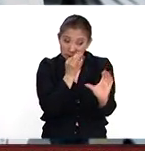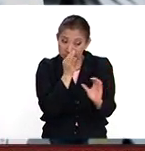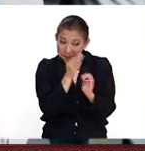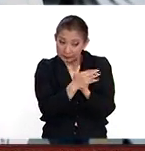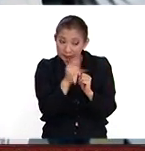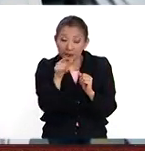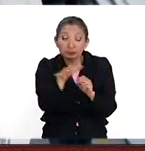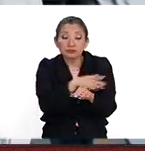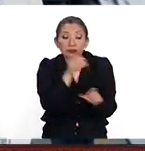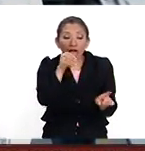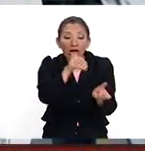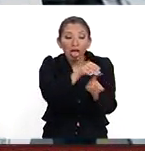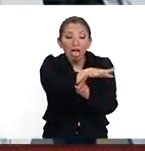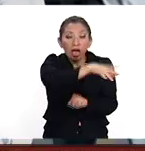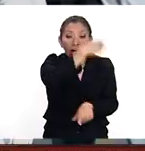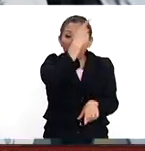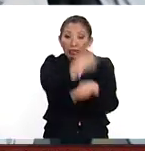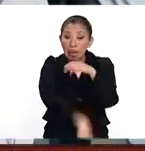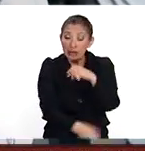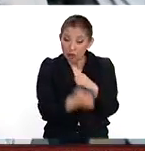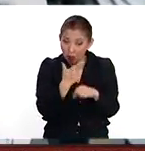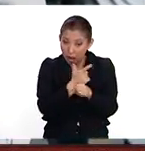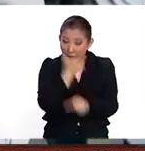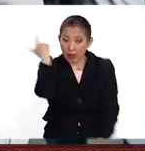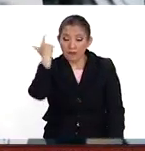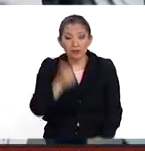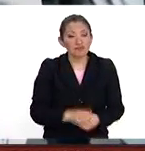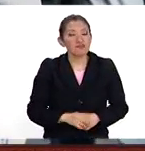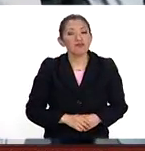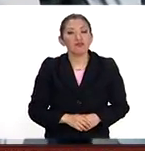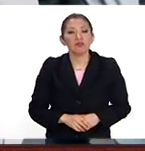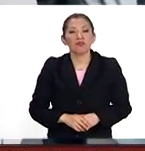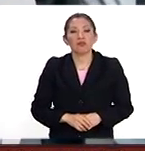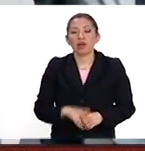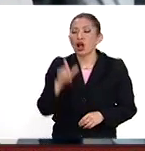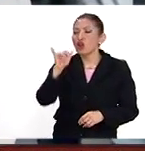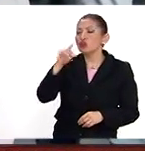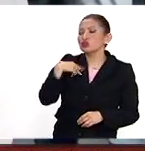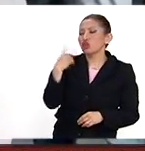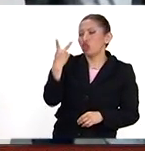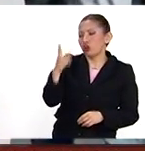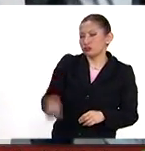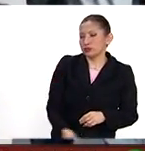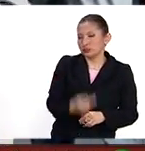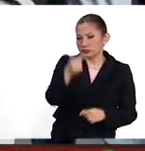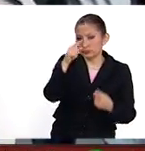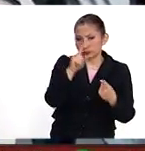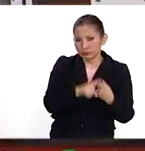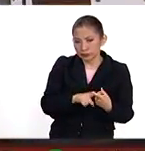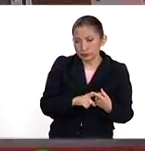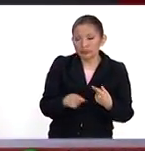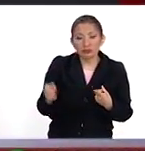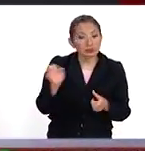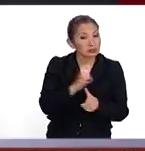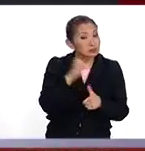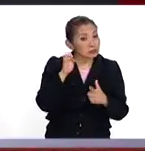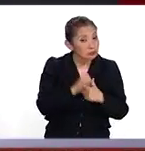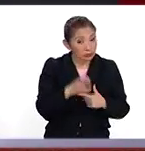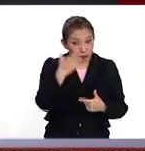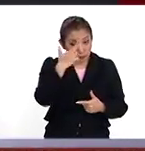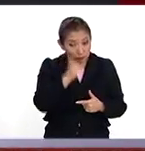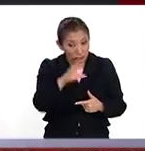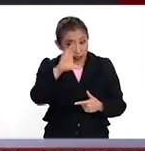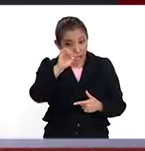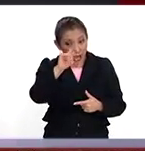porque el impacto puede ser brutal en Estados Unidos. Luis Fonserrada, te hago dos preguntas. La primera es, entonces, ¿tiene